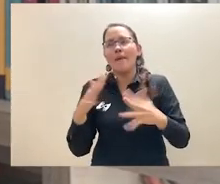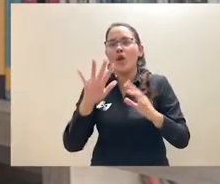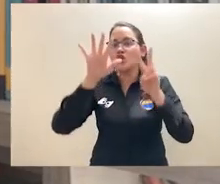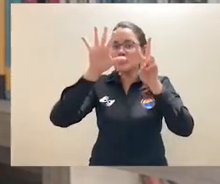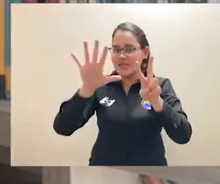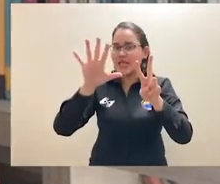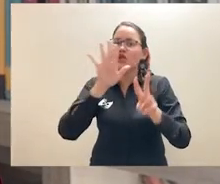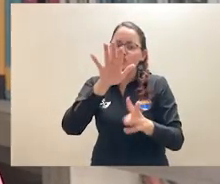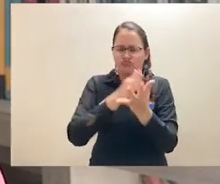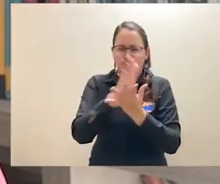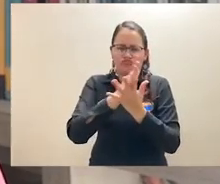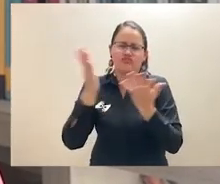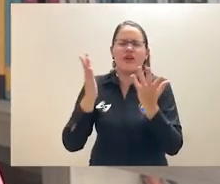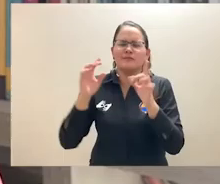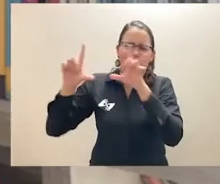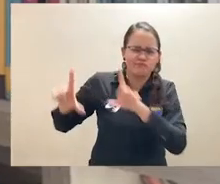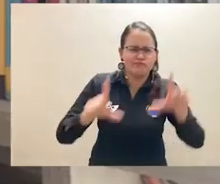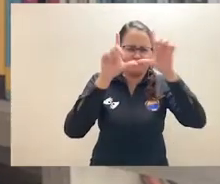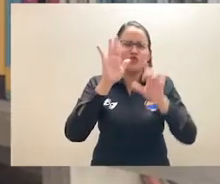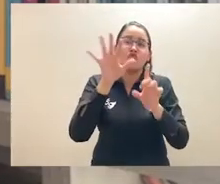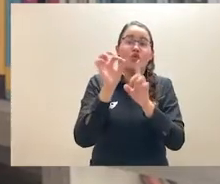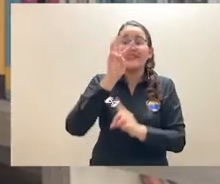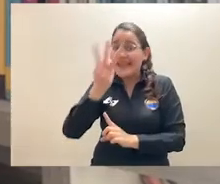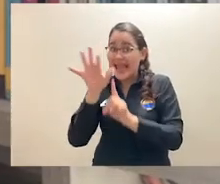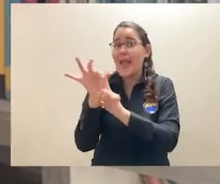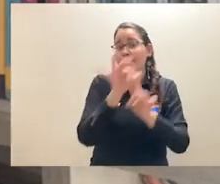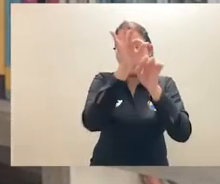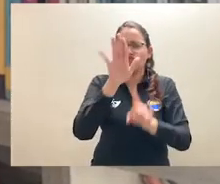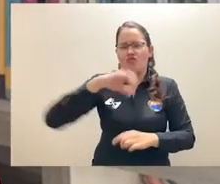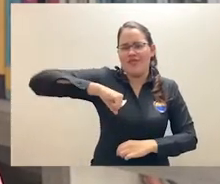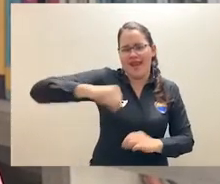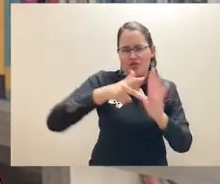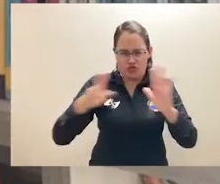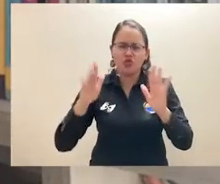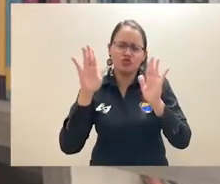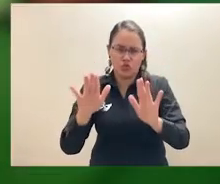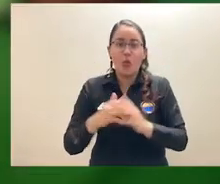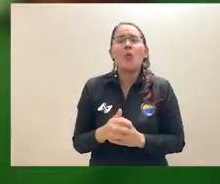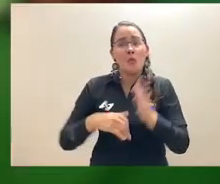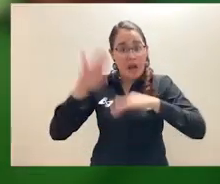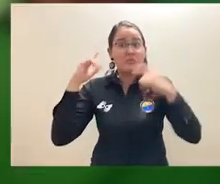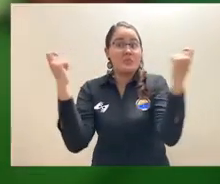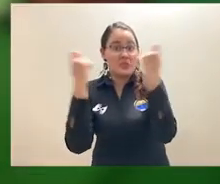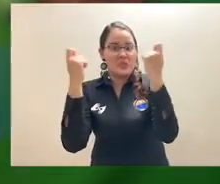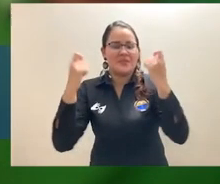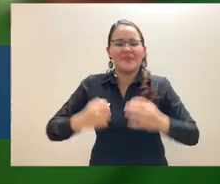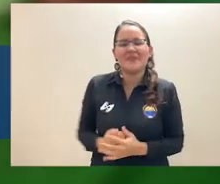con 7 programas académicos, 3 especializaciones en el área de derecho, en el área de derecho constitucional. El